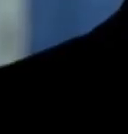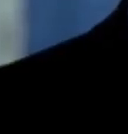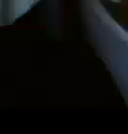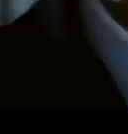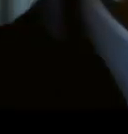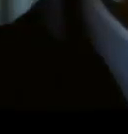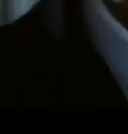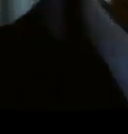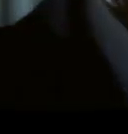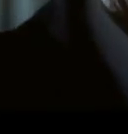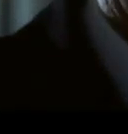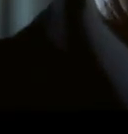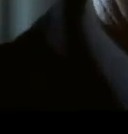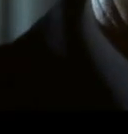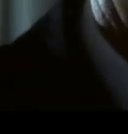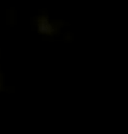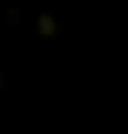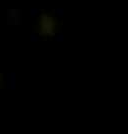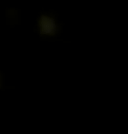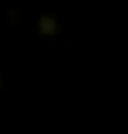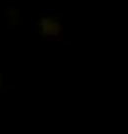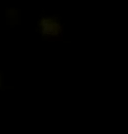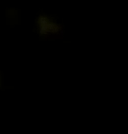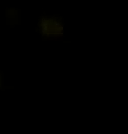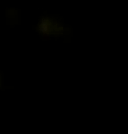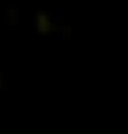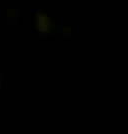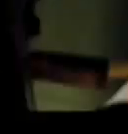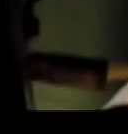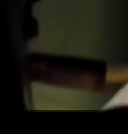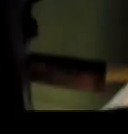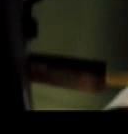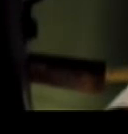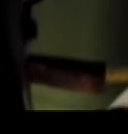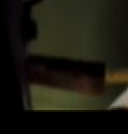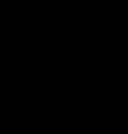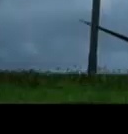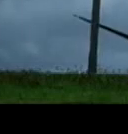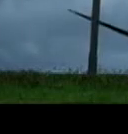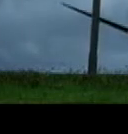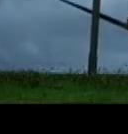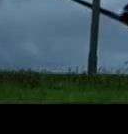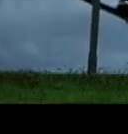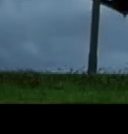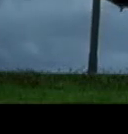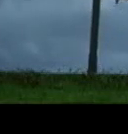gran distancia para mover toda una flota, capitán. Pláticas de paz sin sentido.